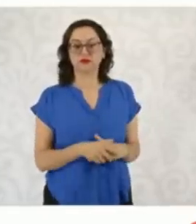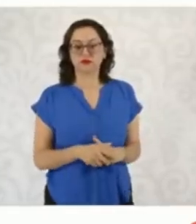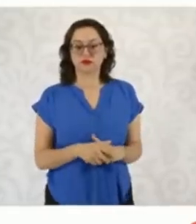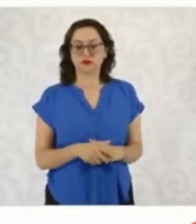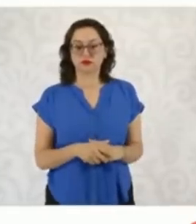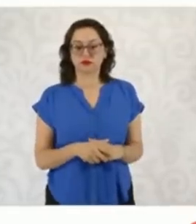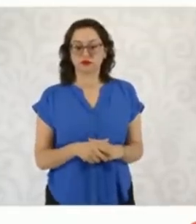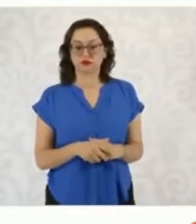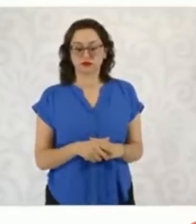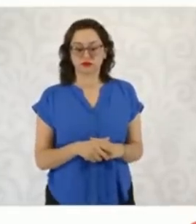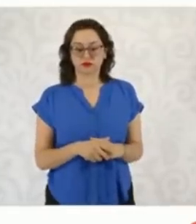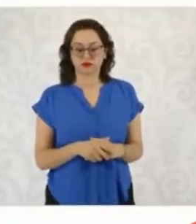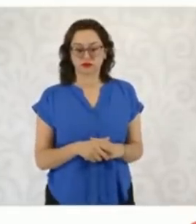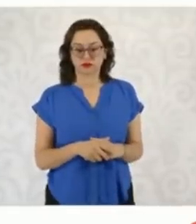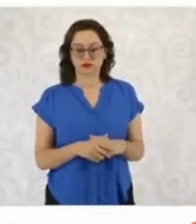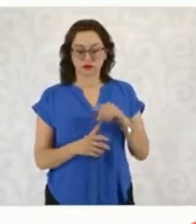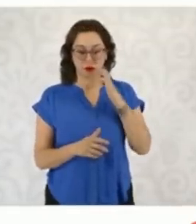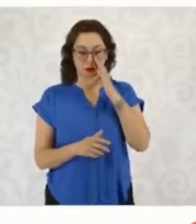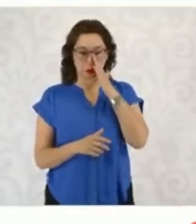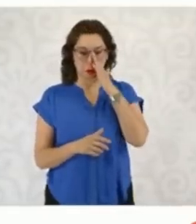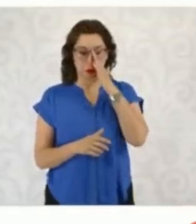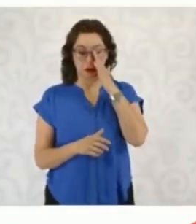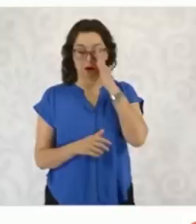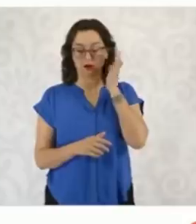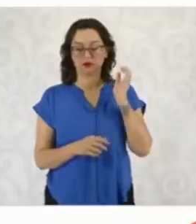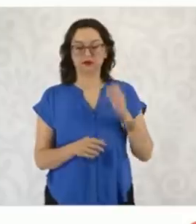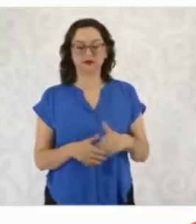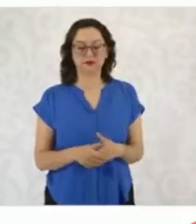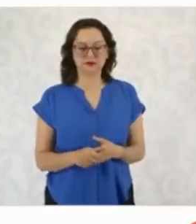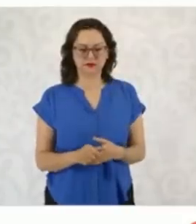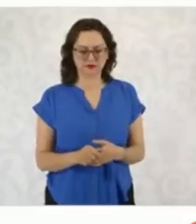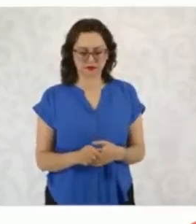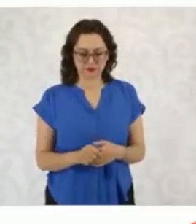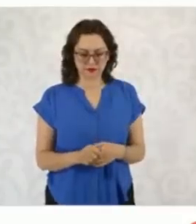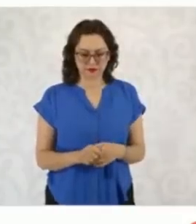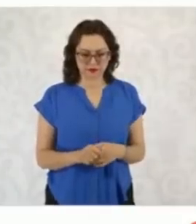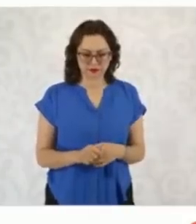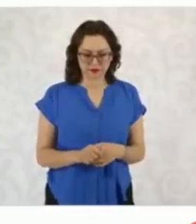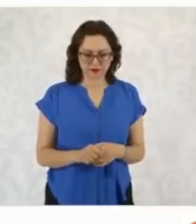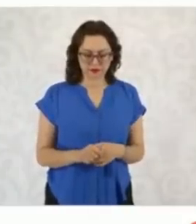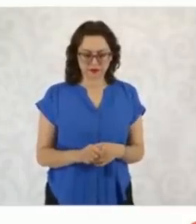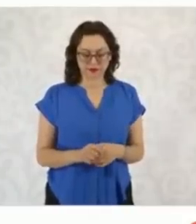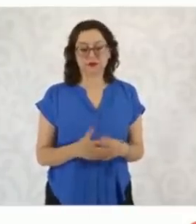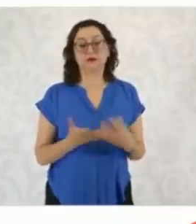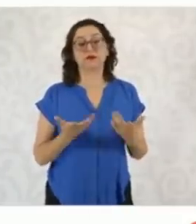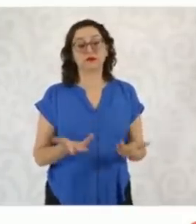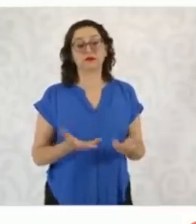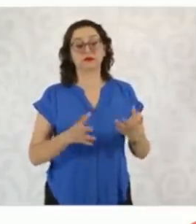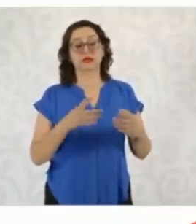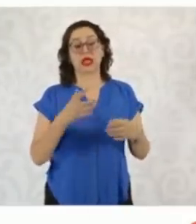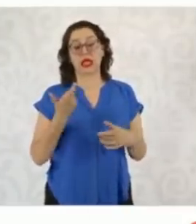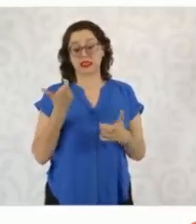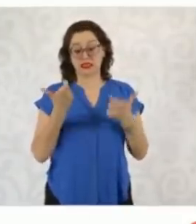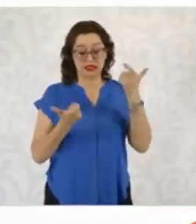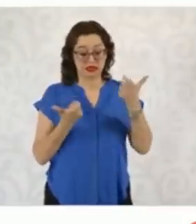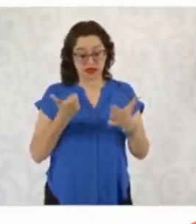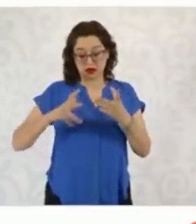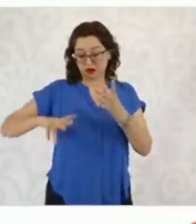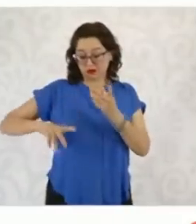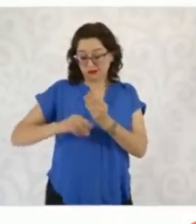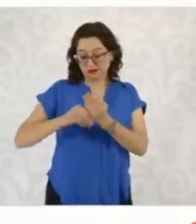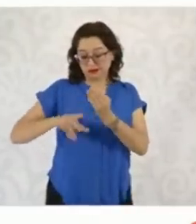varían por el nivel de conocimiento que de todo esto iba teniendo la unidad